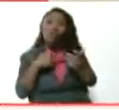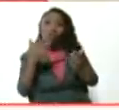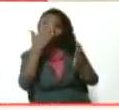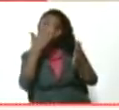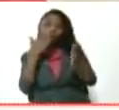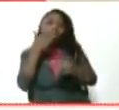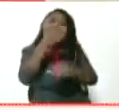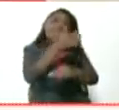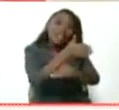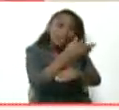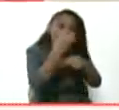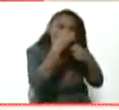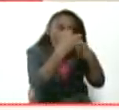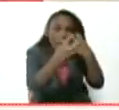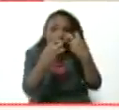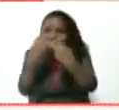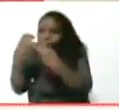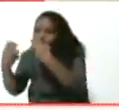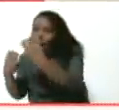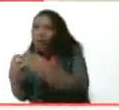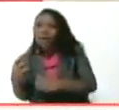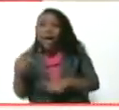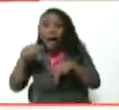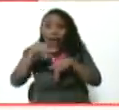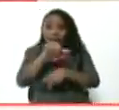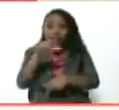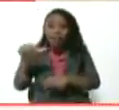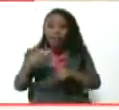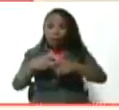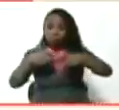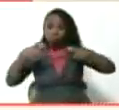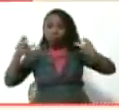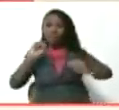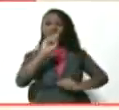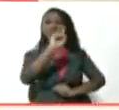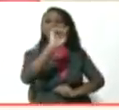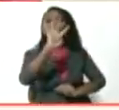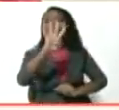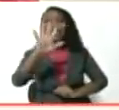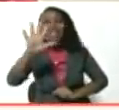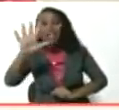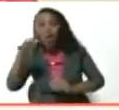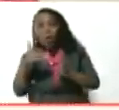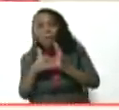hemos ido a visitar. Esta semana el incremento fue de